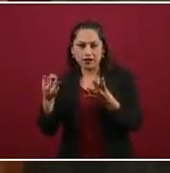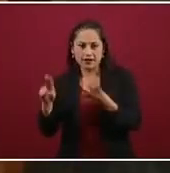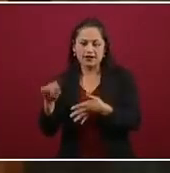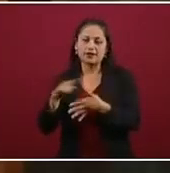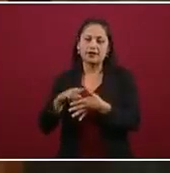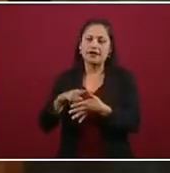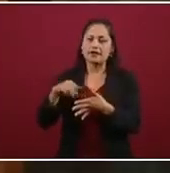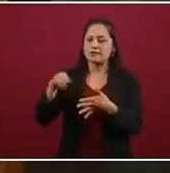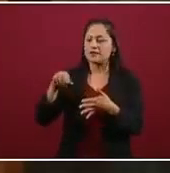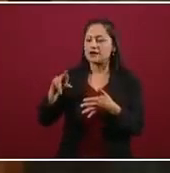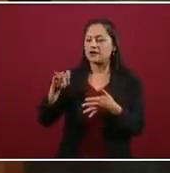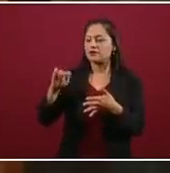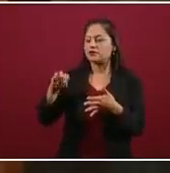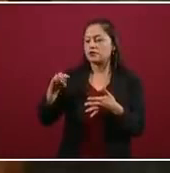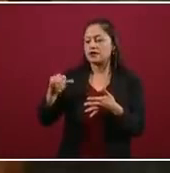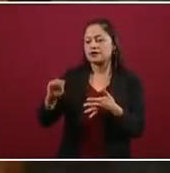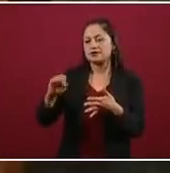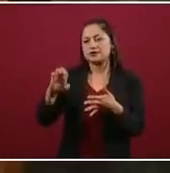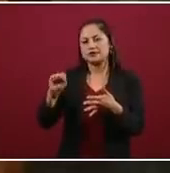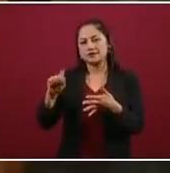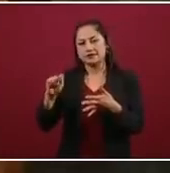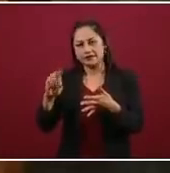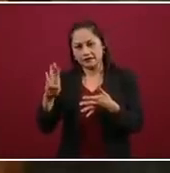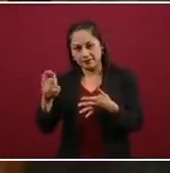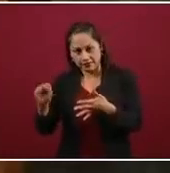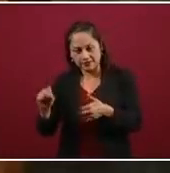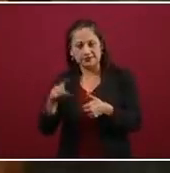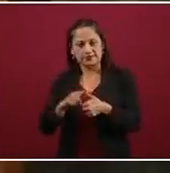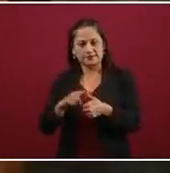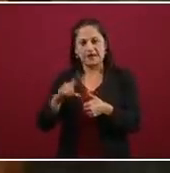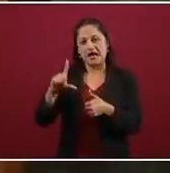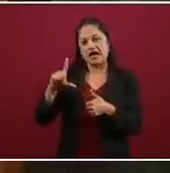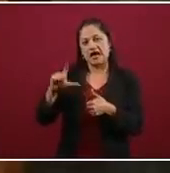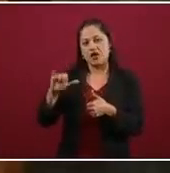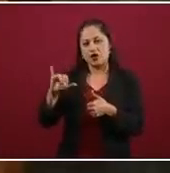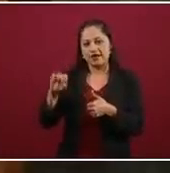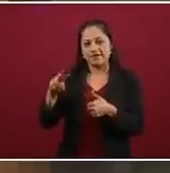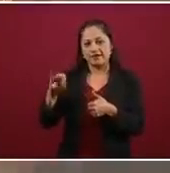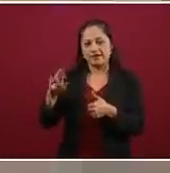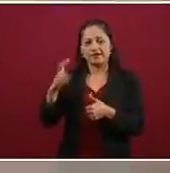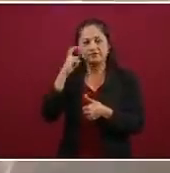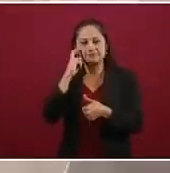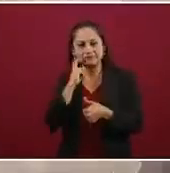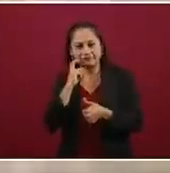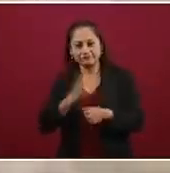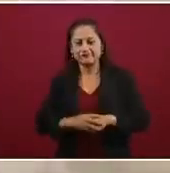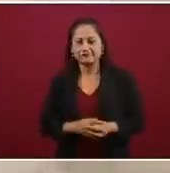Tomasa Esteves y, por supuesto, Leona Vicario.